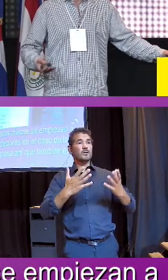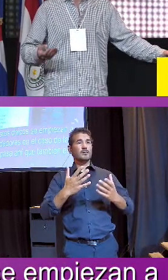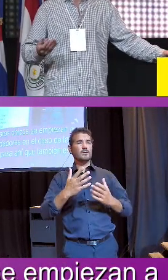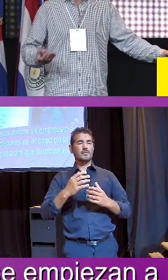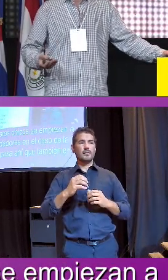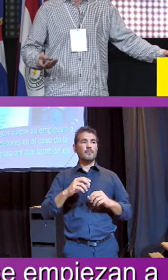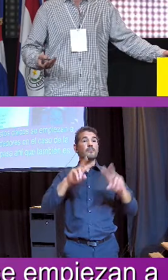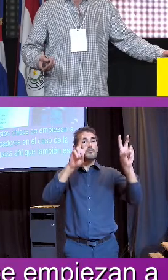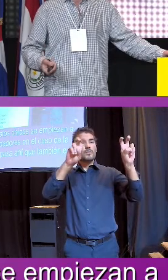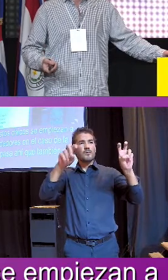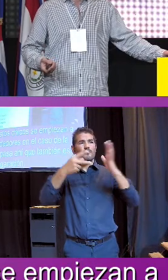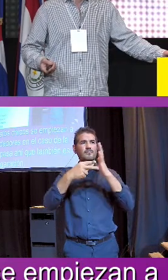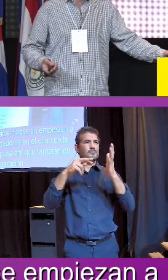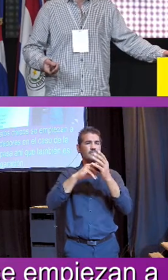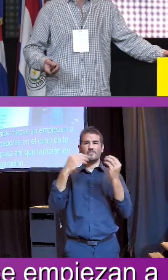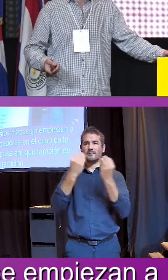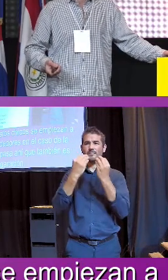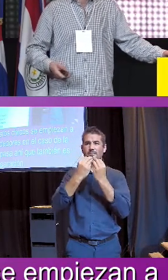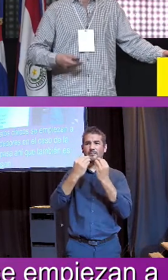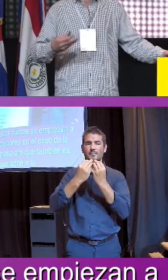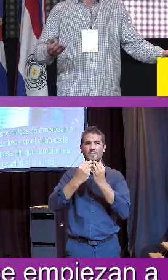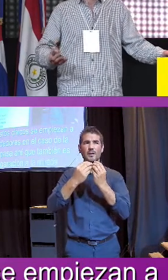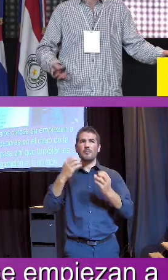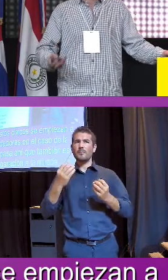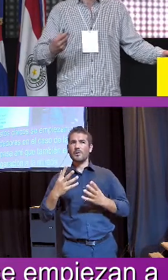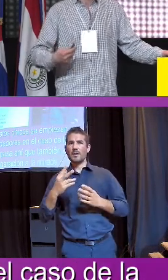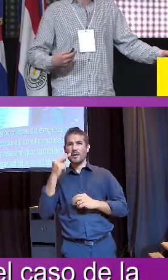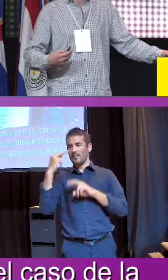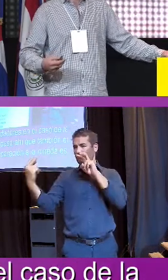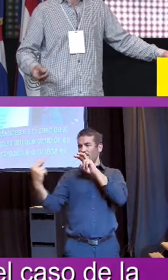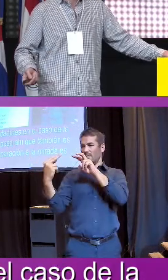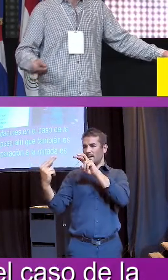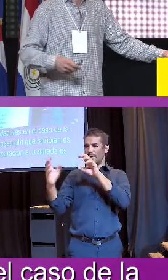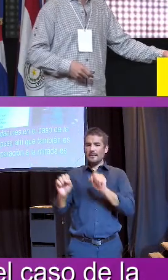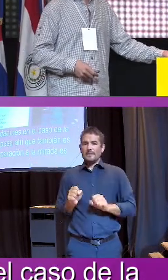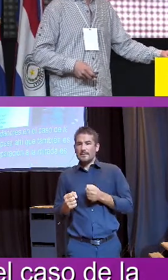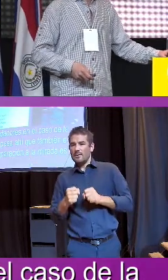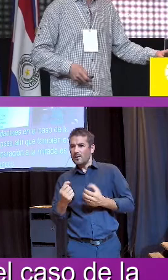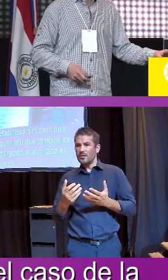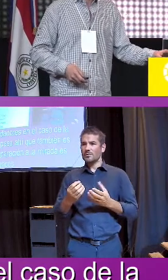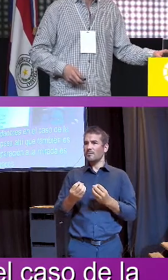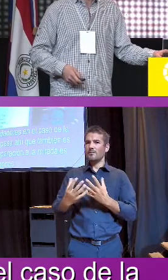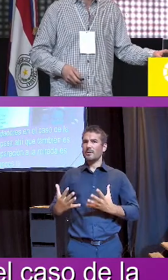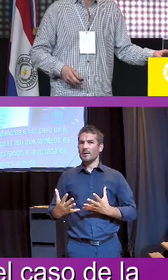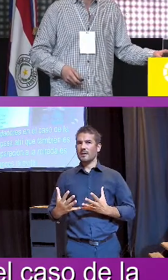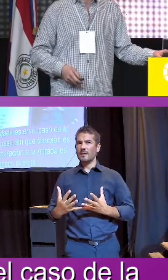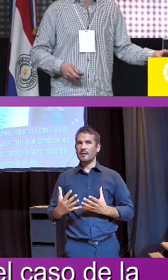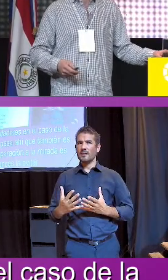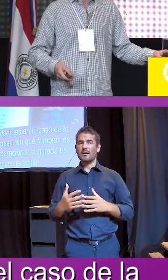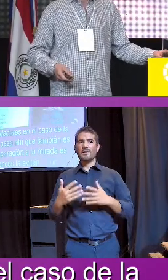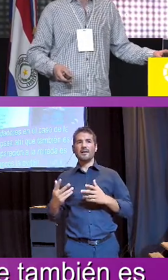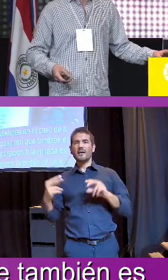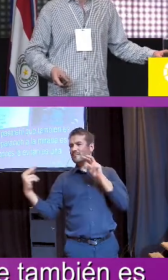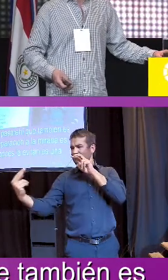cierta aversión a la mirada, es algo que les genera ansiedad y entonces la evitan, es una